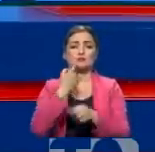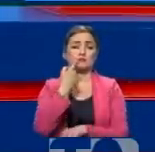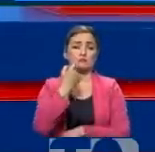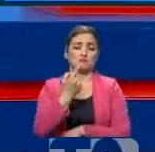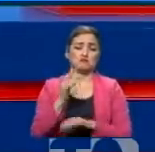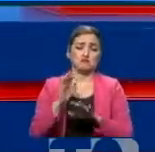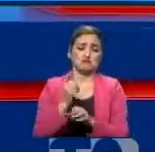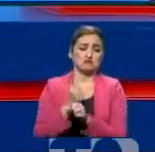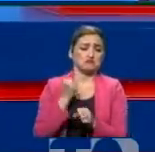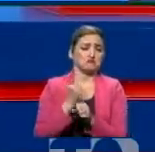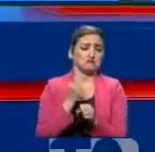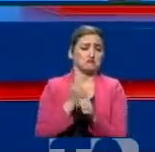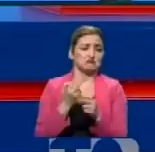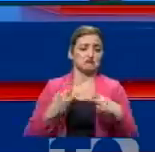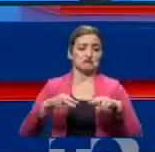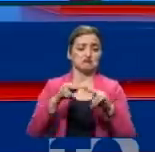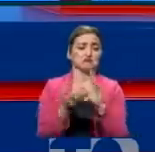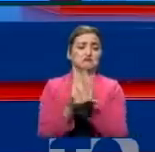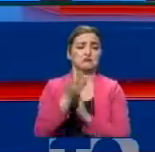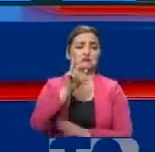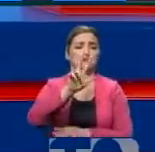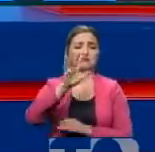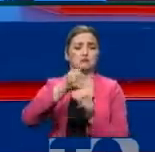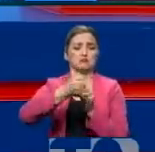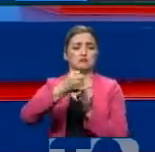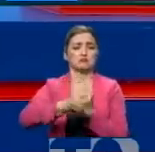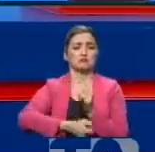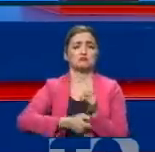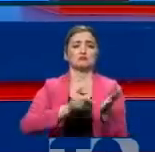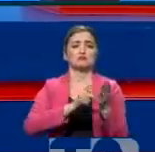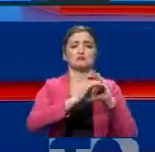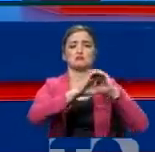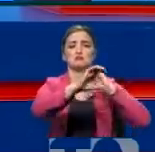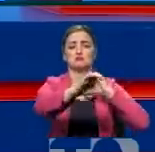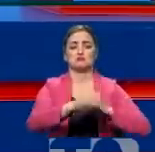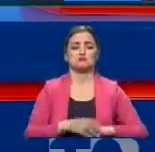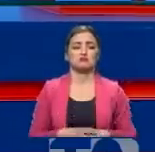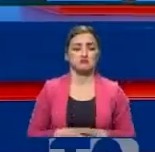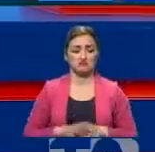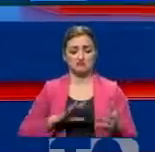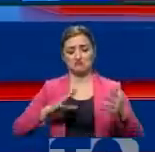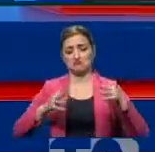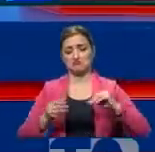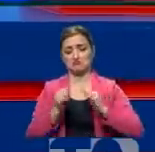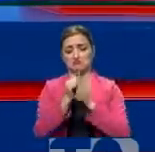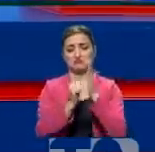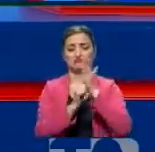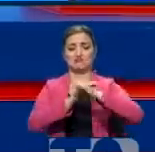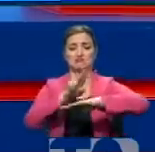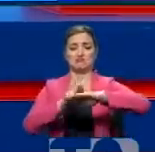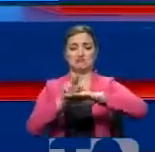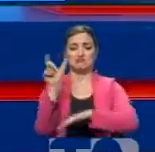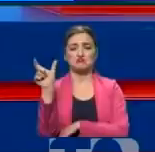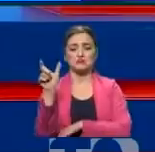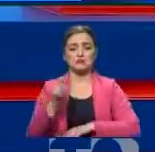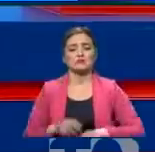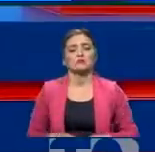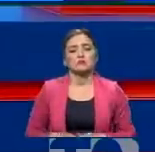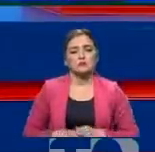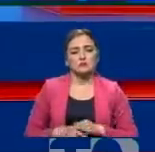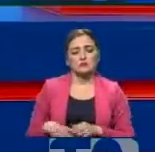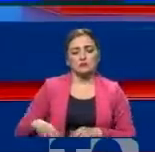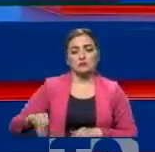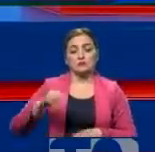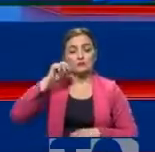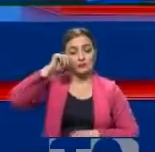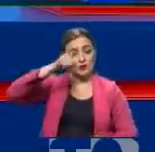que saldrán a trabajar con una tarifa de 35 centavos el pasaje, acogiéndose a la resolución de la Agencia Nacional de Tránsito. El miércoles,